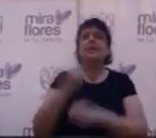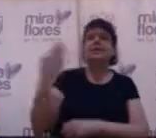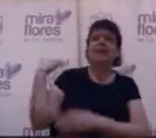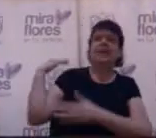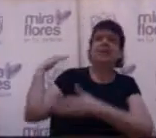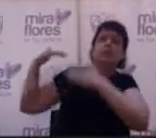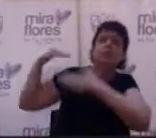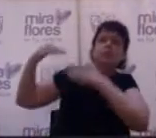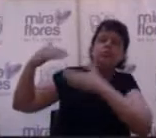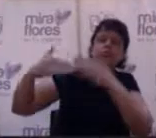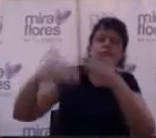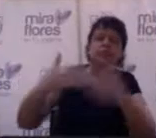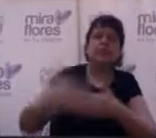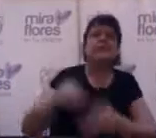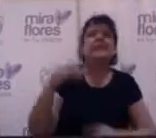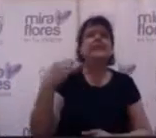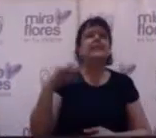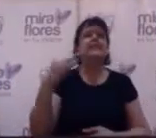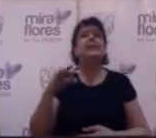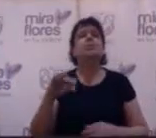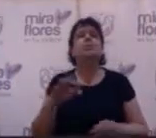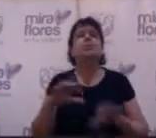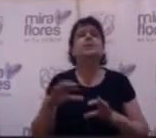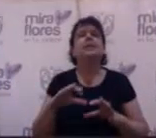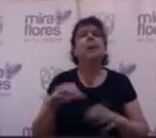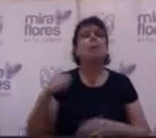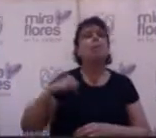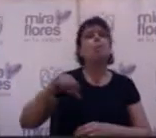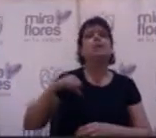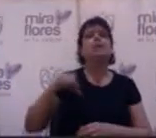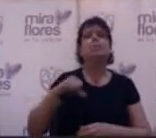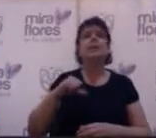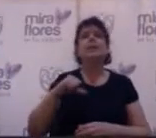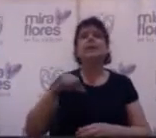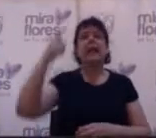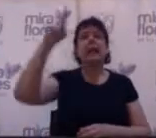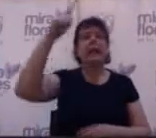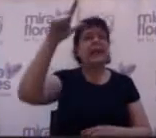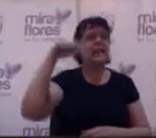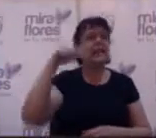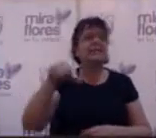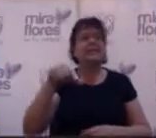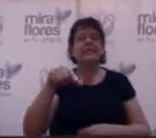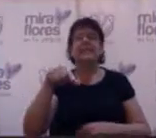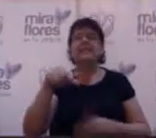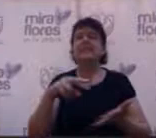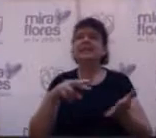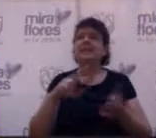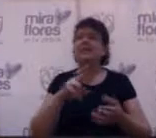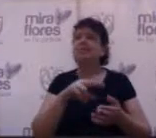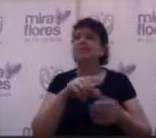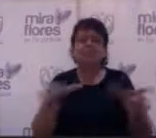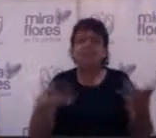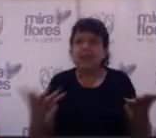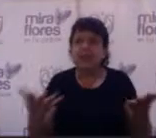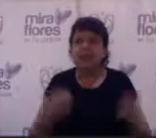siempre una de las municipalidades líderes en este aspecto, y ahora con toda claridad